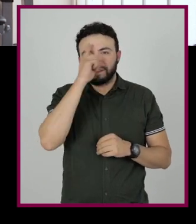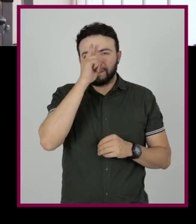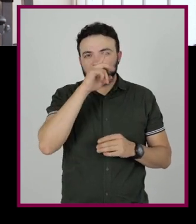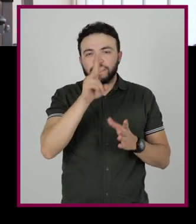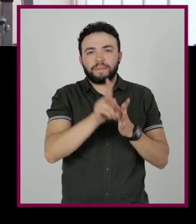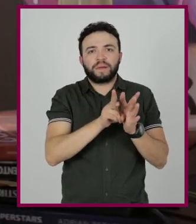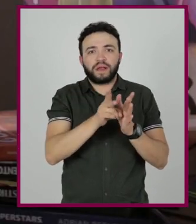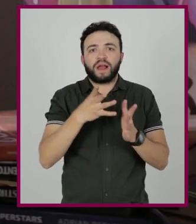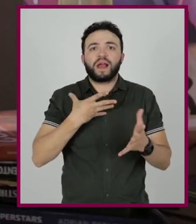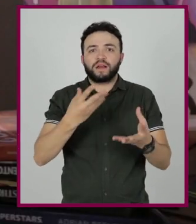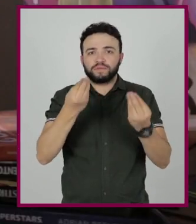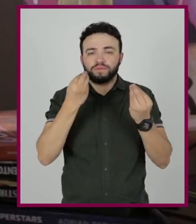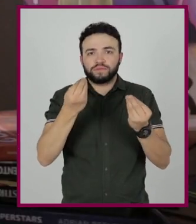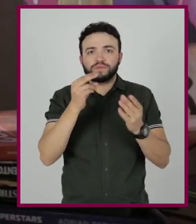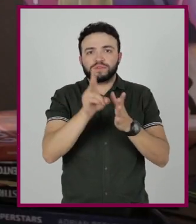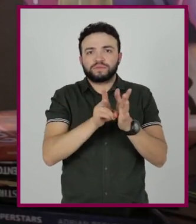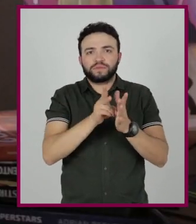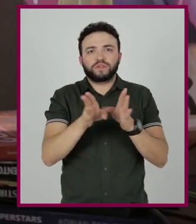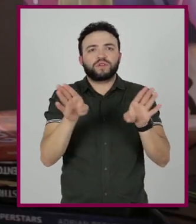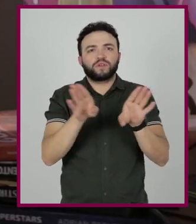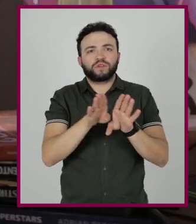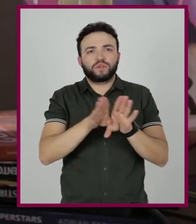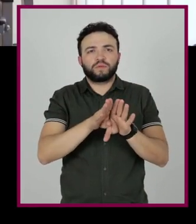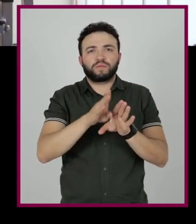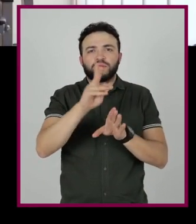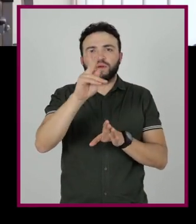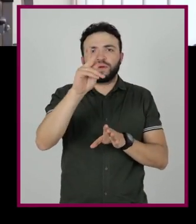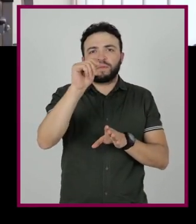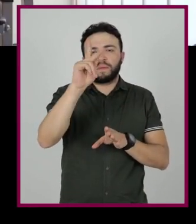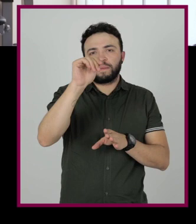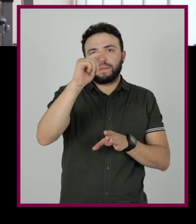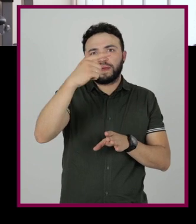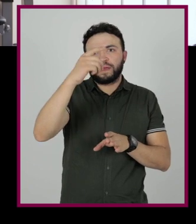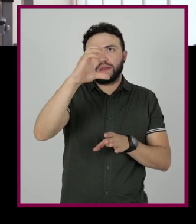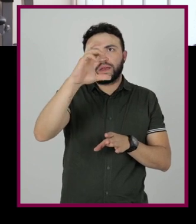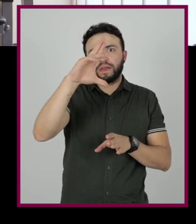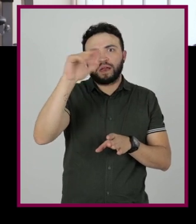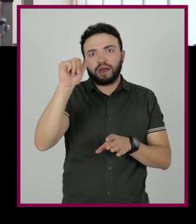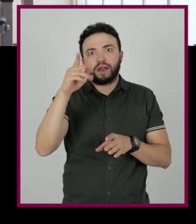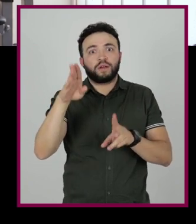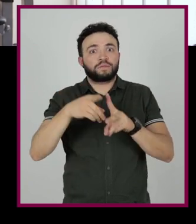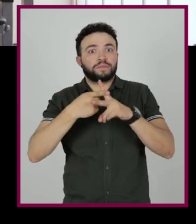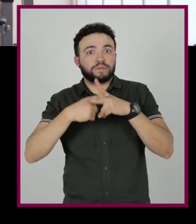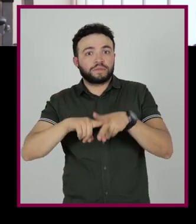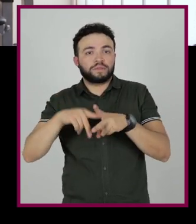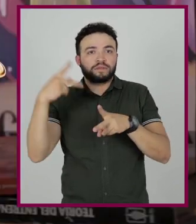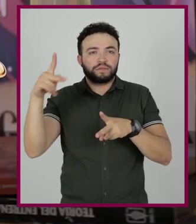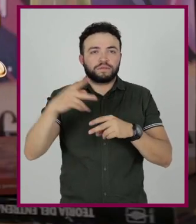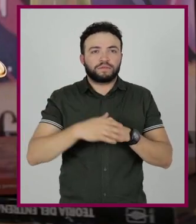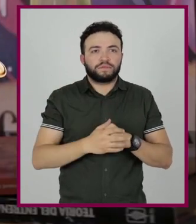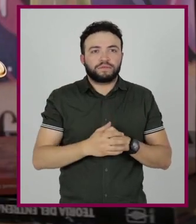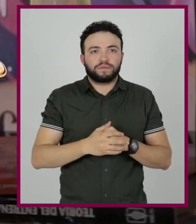Hay muchas películas que inspiraron otras, como Paprika, que inspiró El Origen. Órale, qué chido.